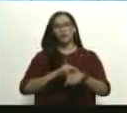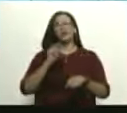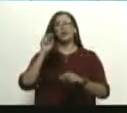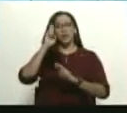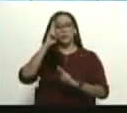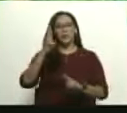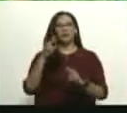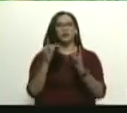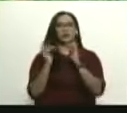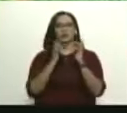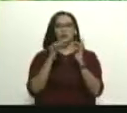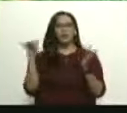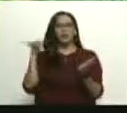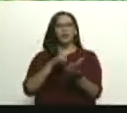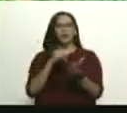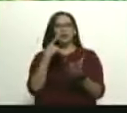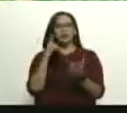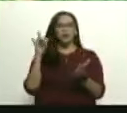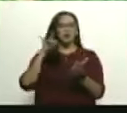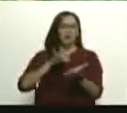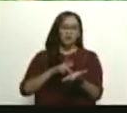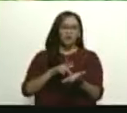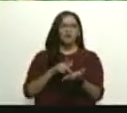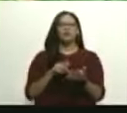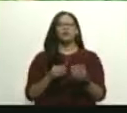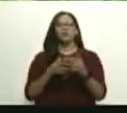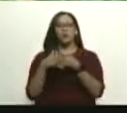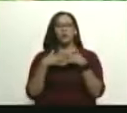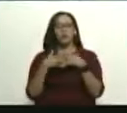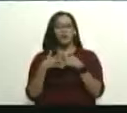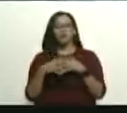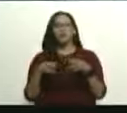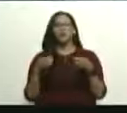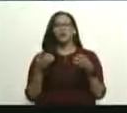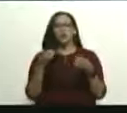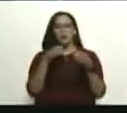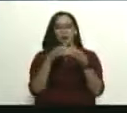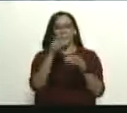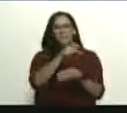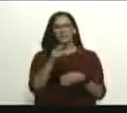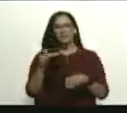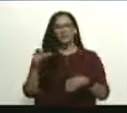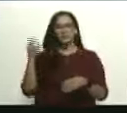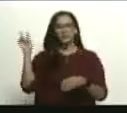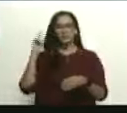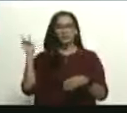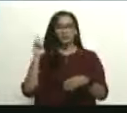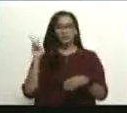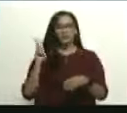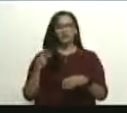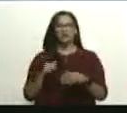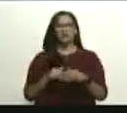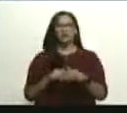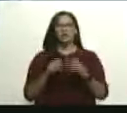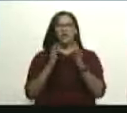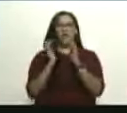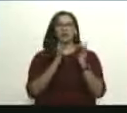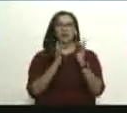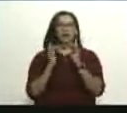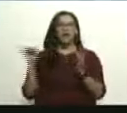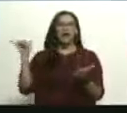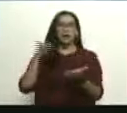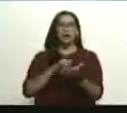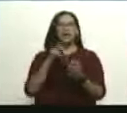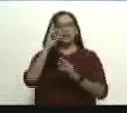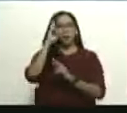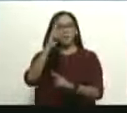conexiones aéreas. Mira cómo llegó un avión directamente a Estados Unidos con los compatriotas venezolanos, esta conexión aérea, el